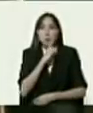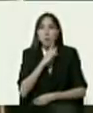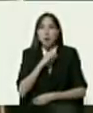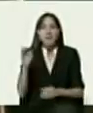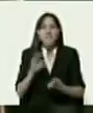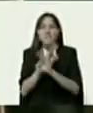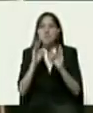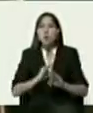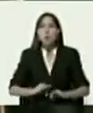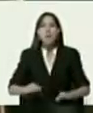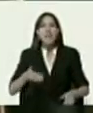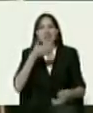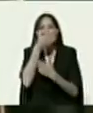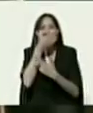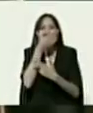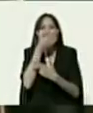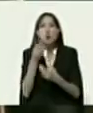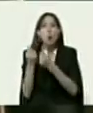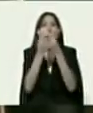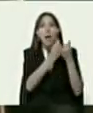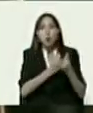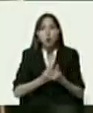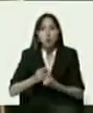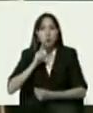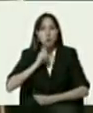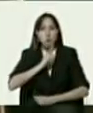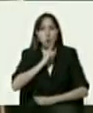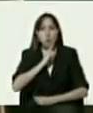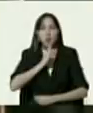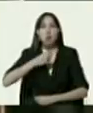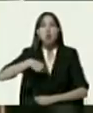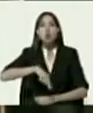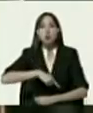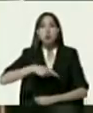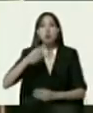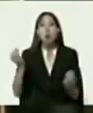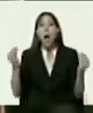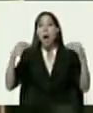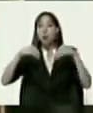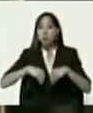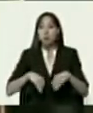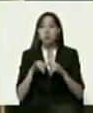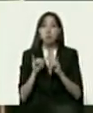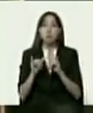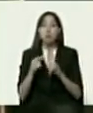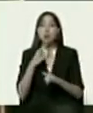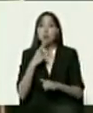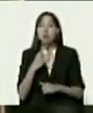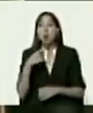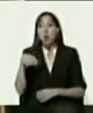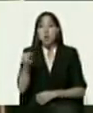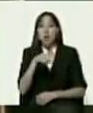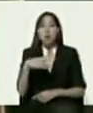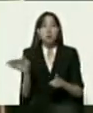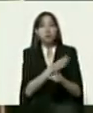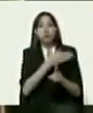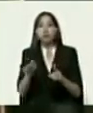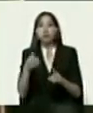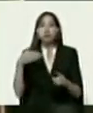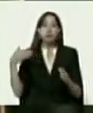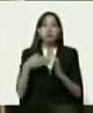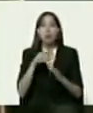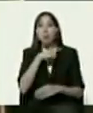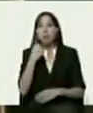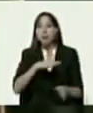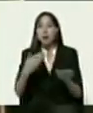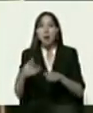de terrorismo económico. Nosotros coincidimos con ella e insistimos en que matan. En Cuba han calculado que